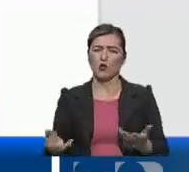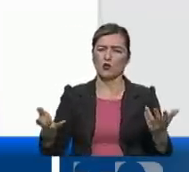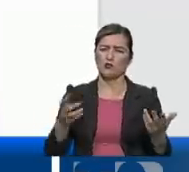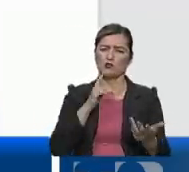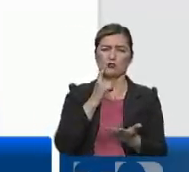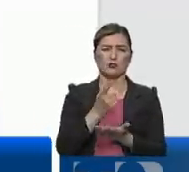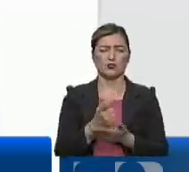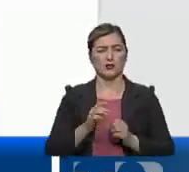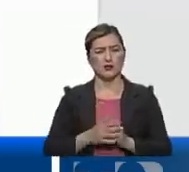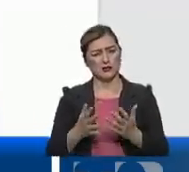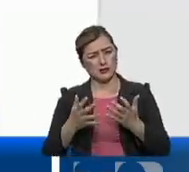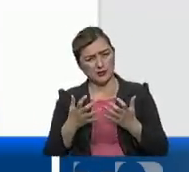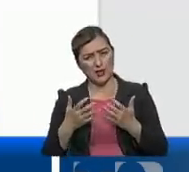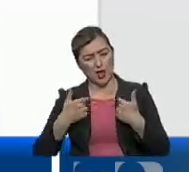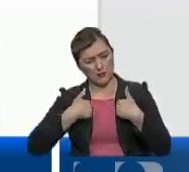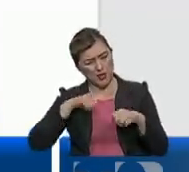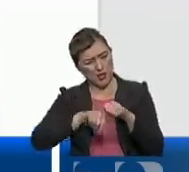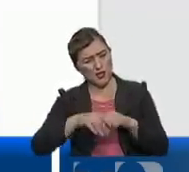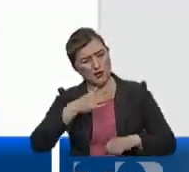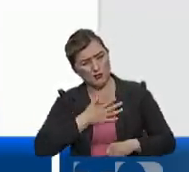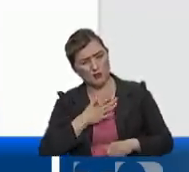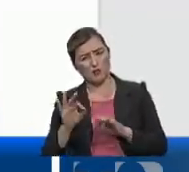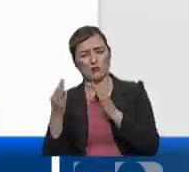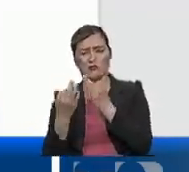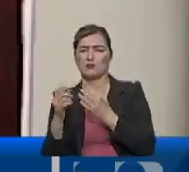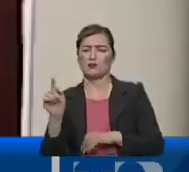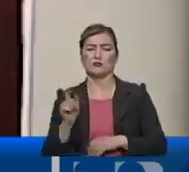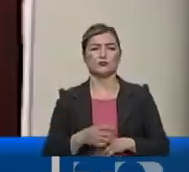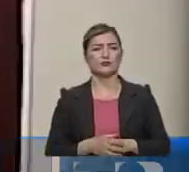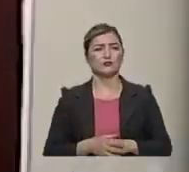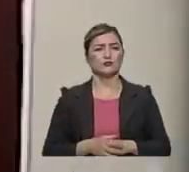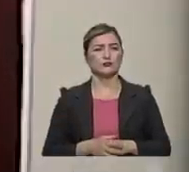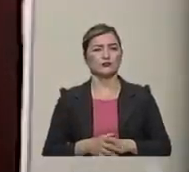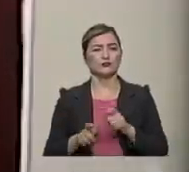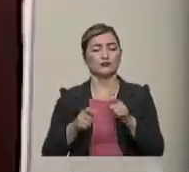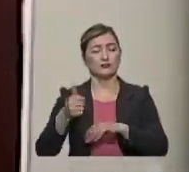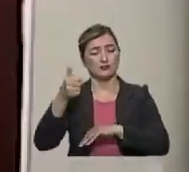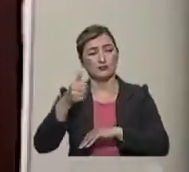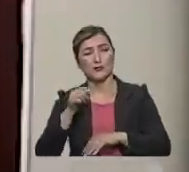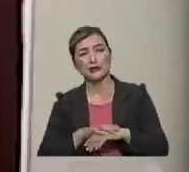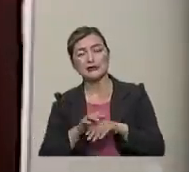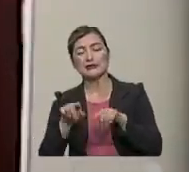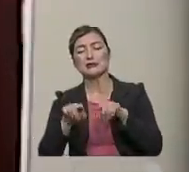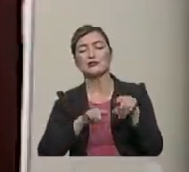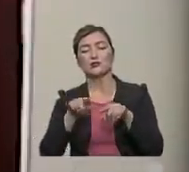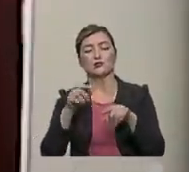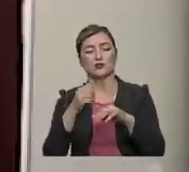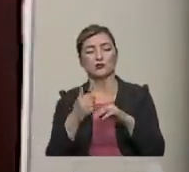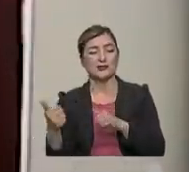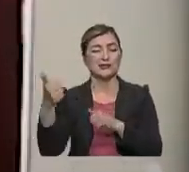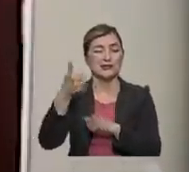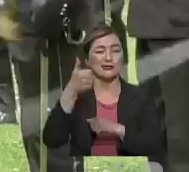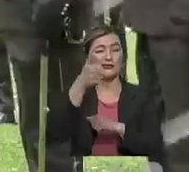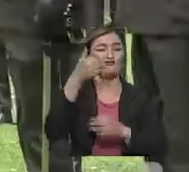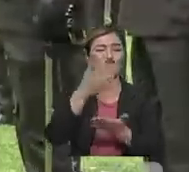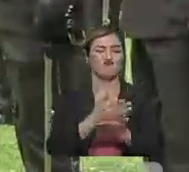señores. Si quieren meterse conmigo, métanse conmigo, pero no con mi familia. Él es uno de los generales cesados sobre el concurso de ascenso de generales